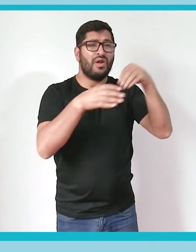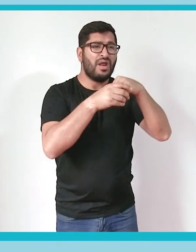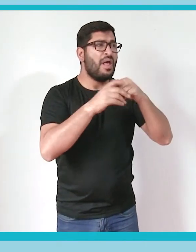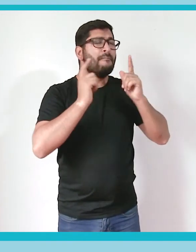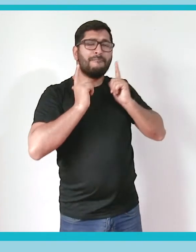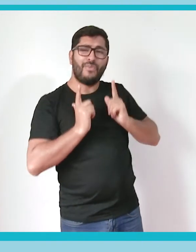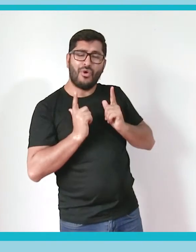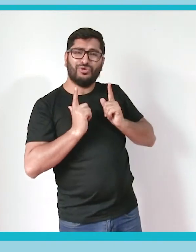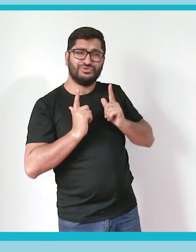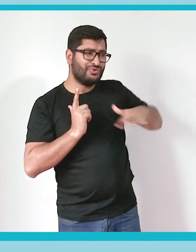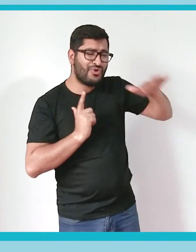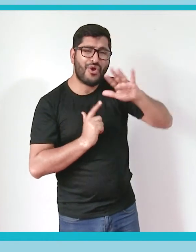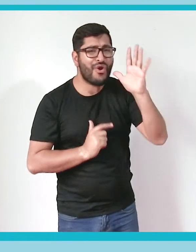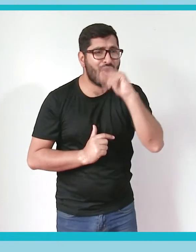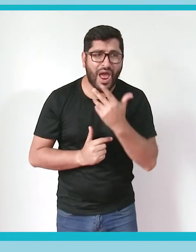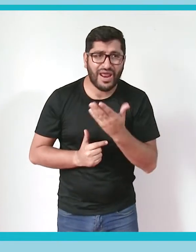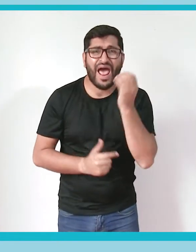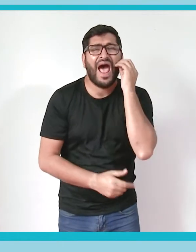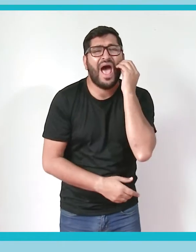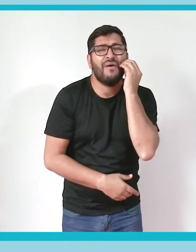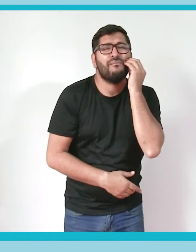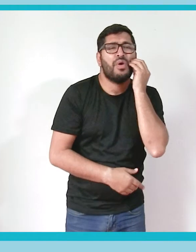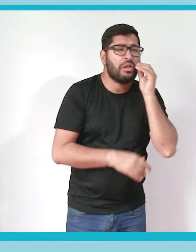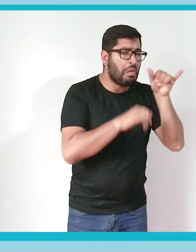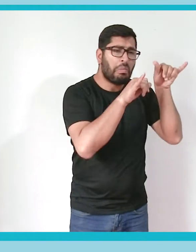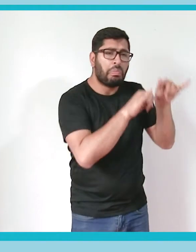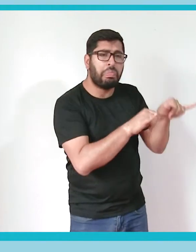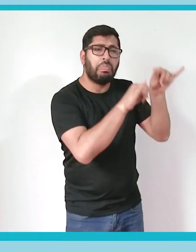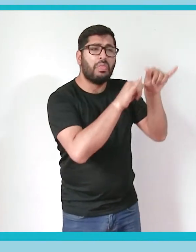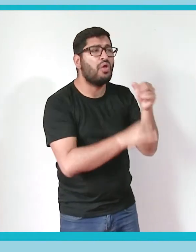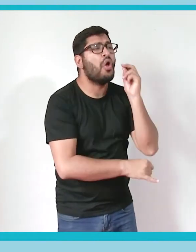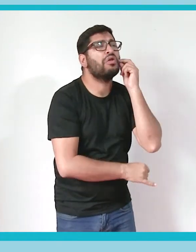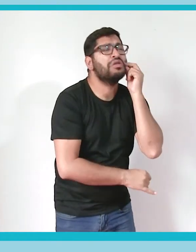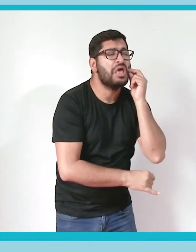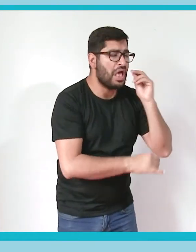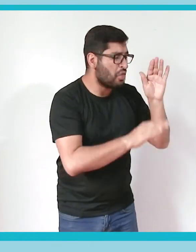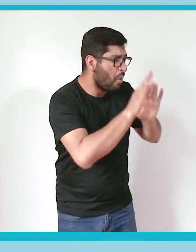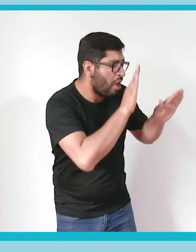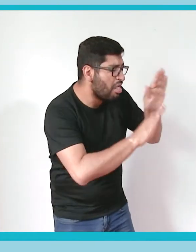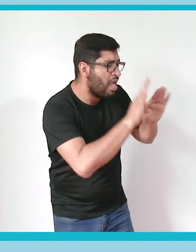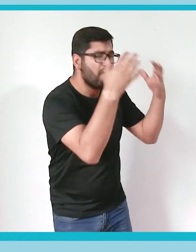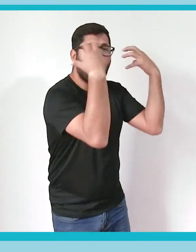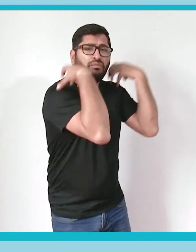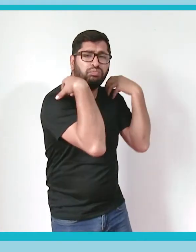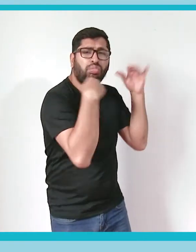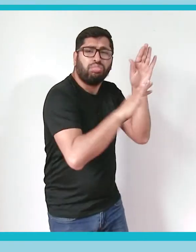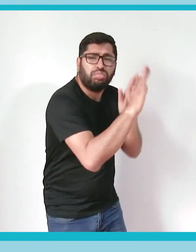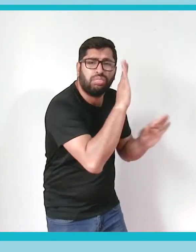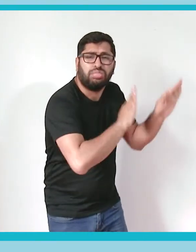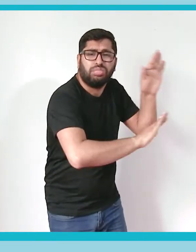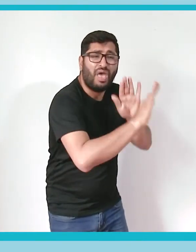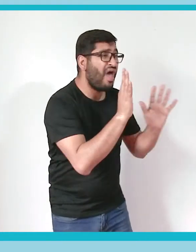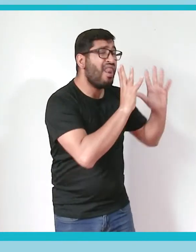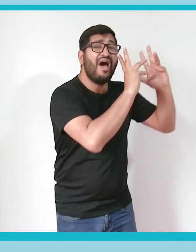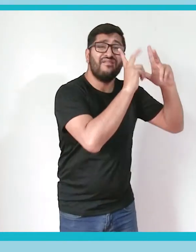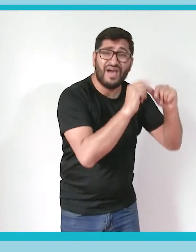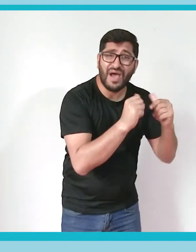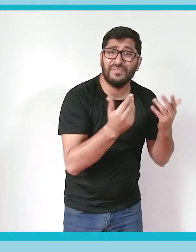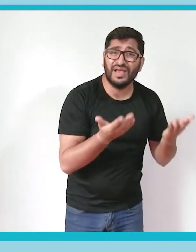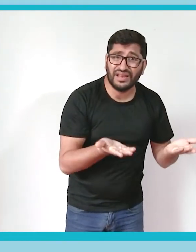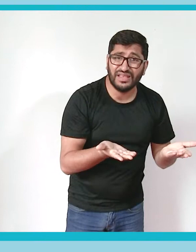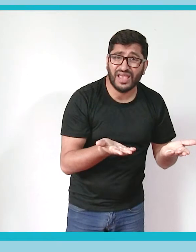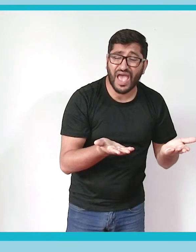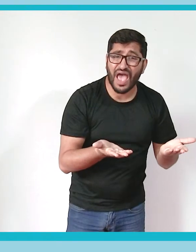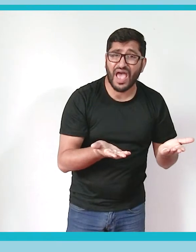reposo, ¿no? En mi pueblo tampoco. Los abuelos están a cargo de los nietos están a cargo de los